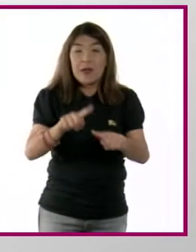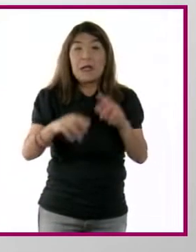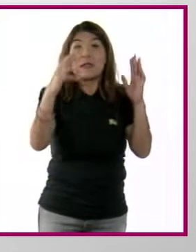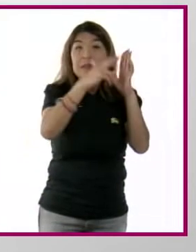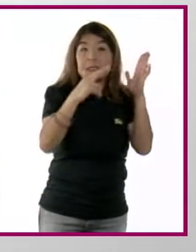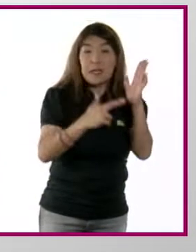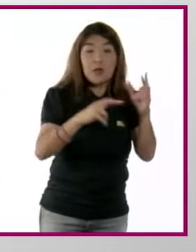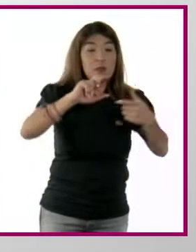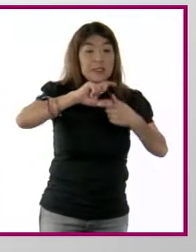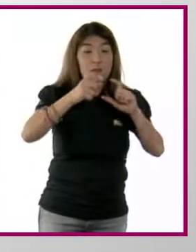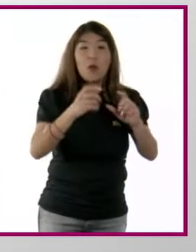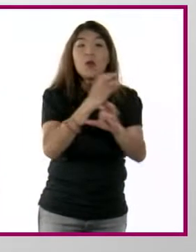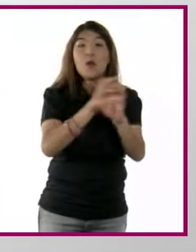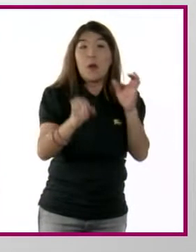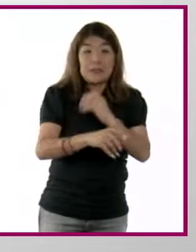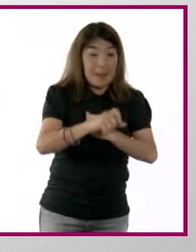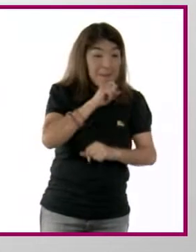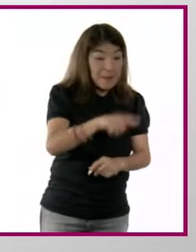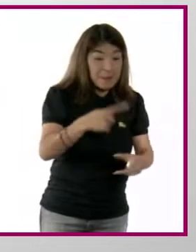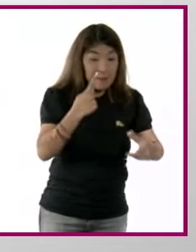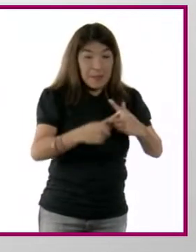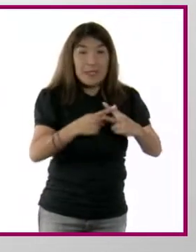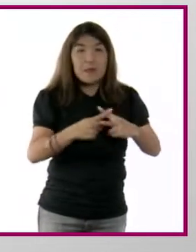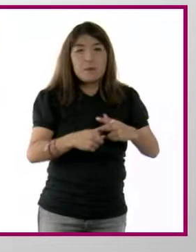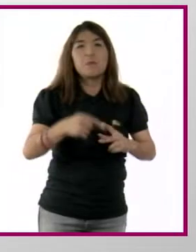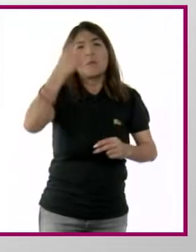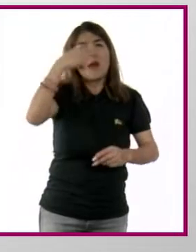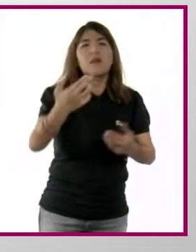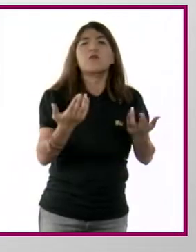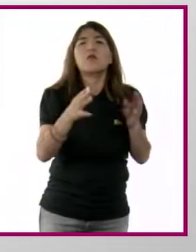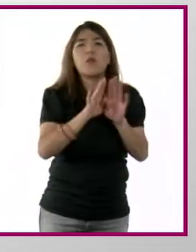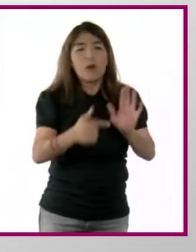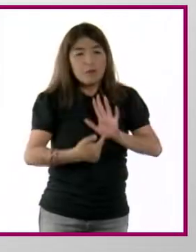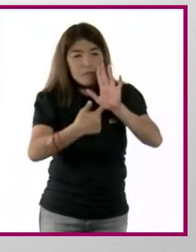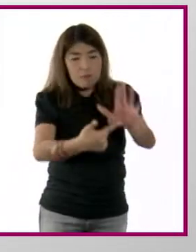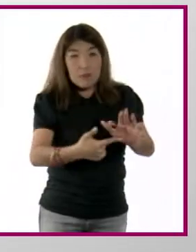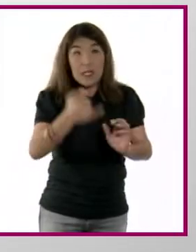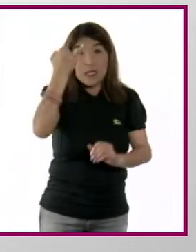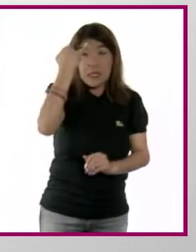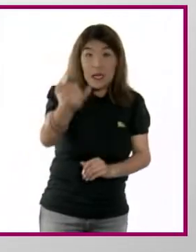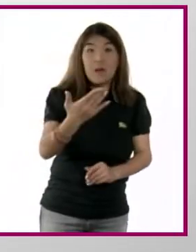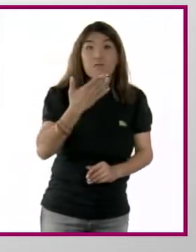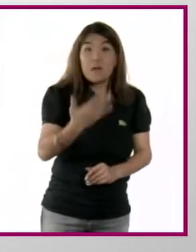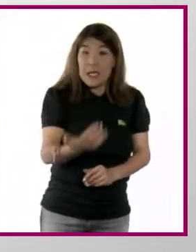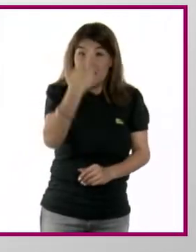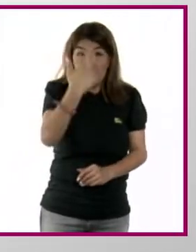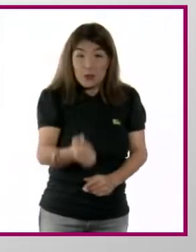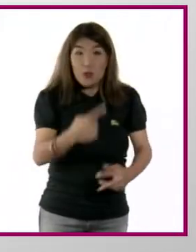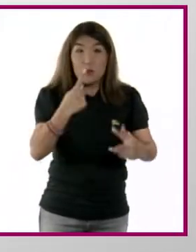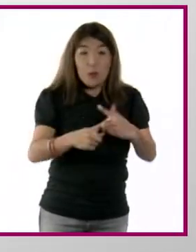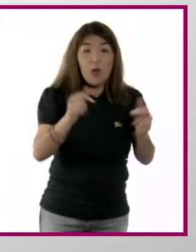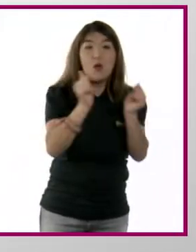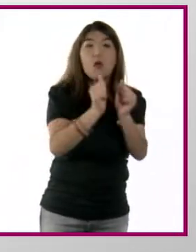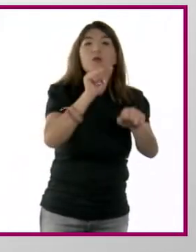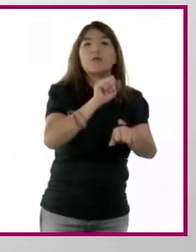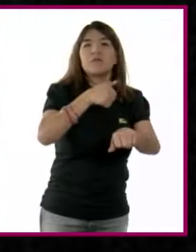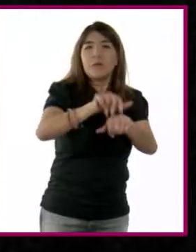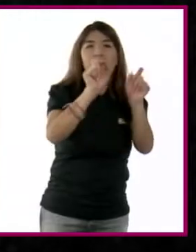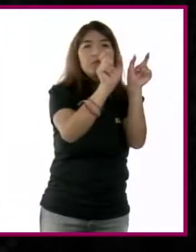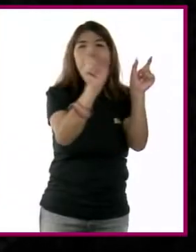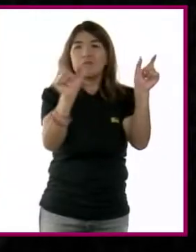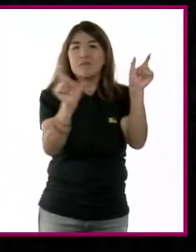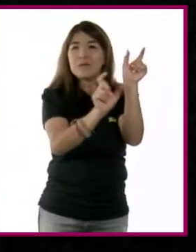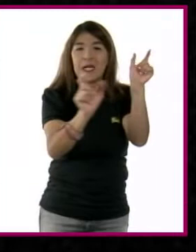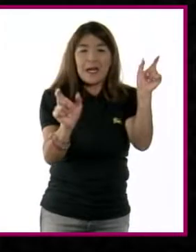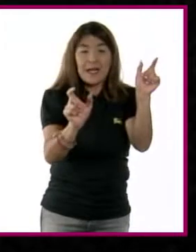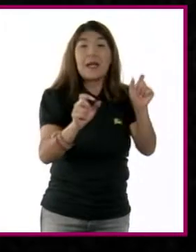reglas utilizadas en el álgebra para representar conceptos, ideas y razonamientos mediante variables y ecuaciones entre ellas.